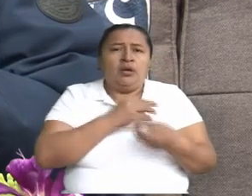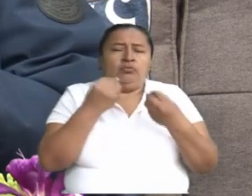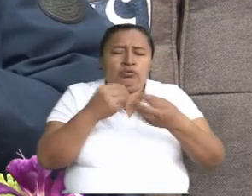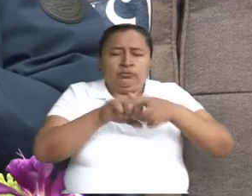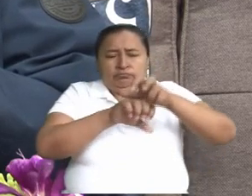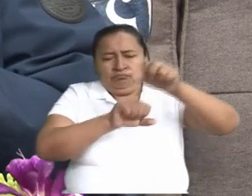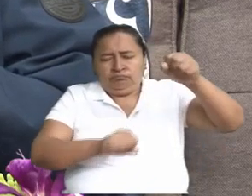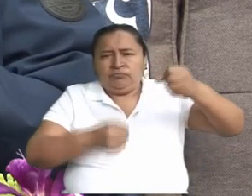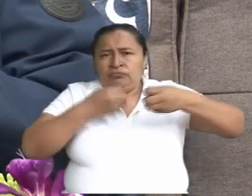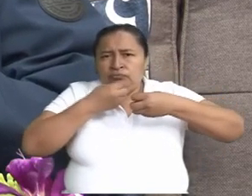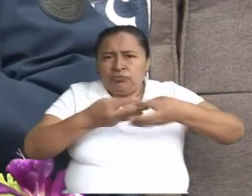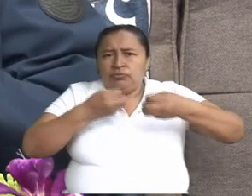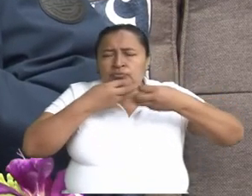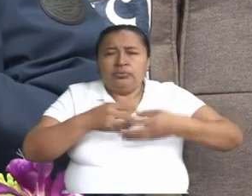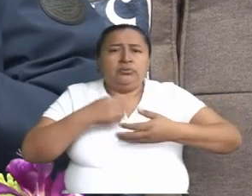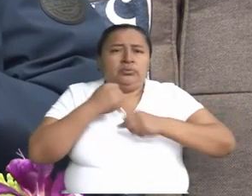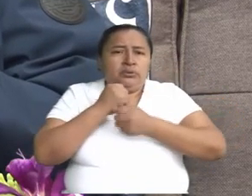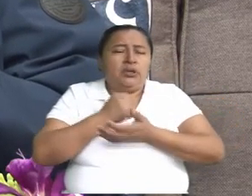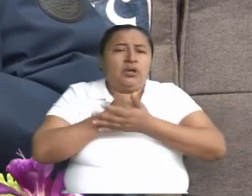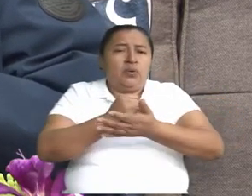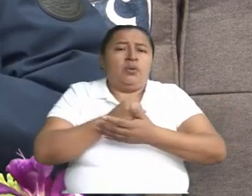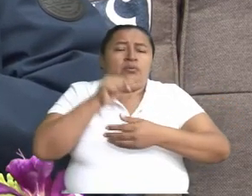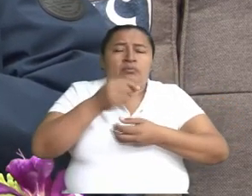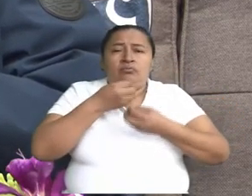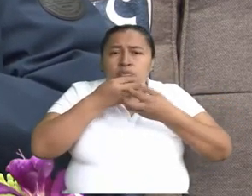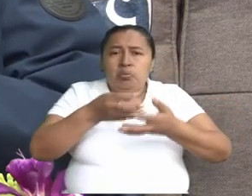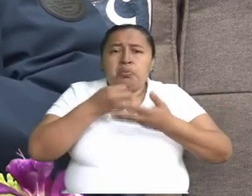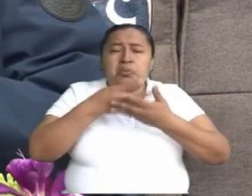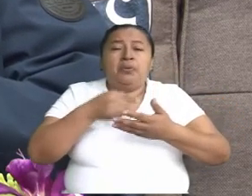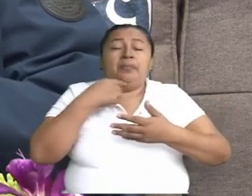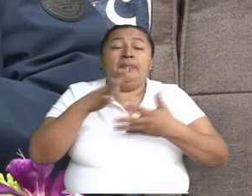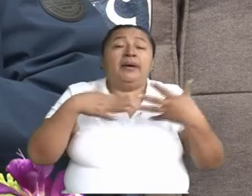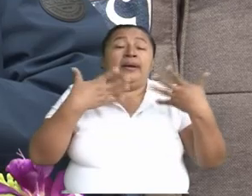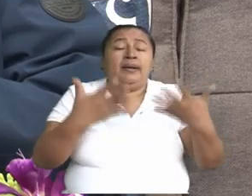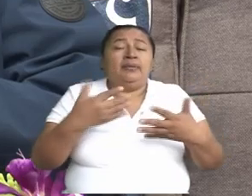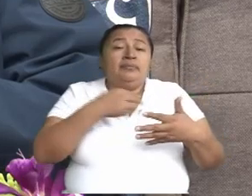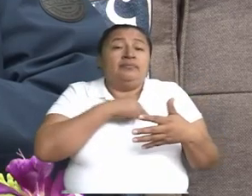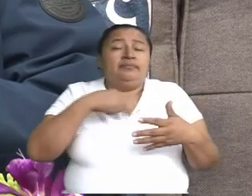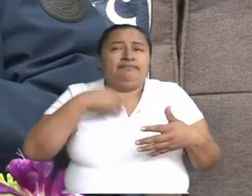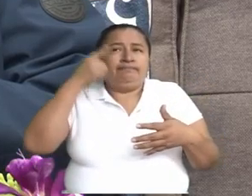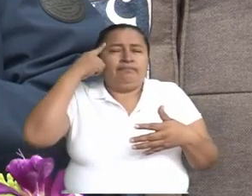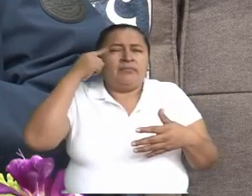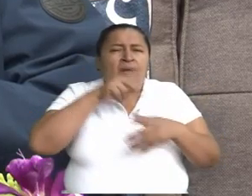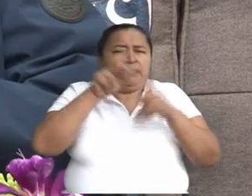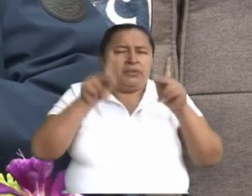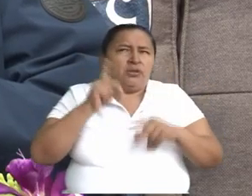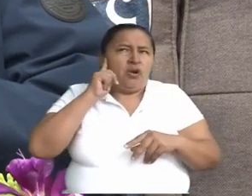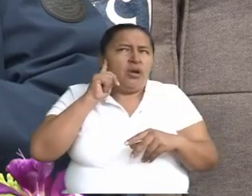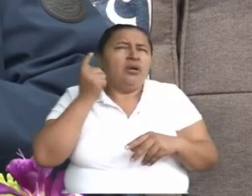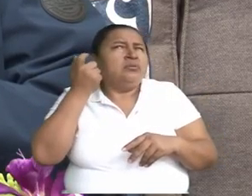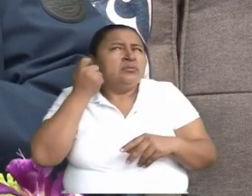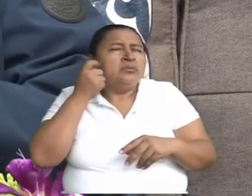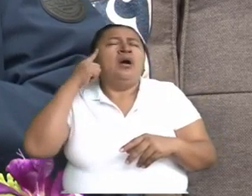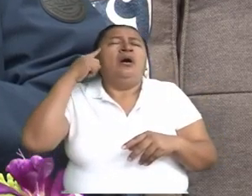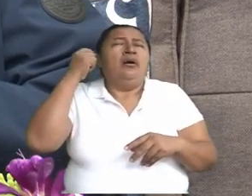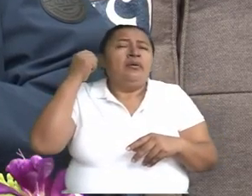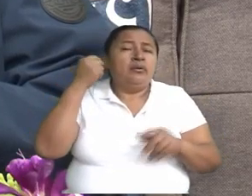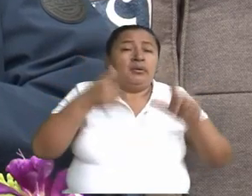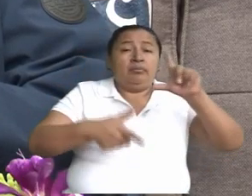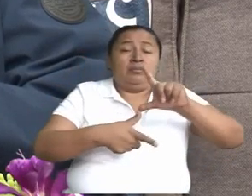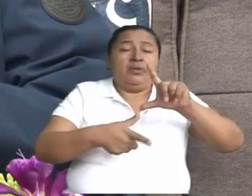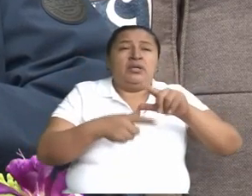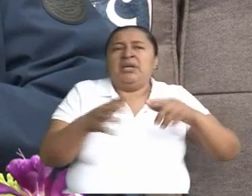declaraciones que sirven, ¿verdad?, para ir creando conciencia en América Latina de qué es lo que